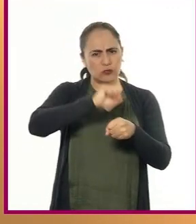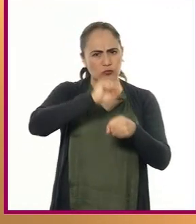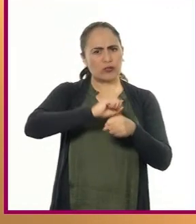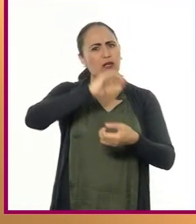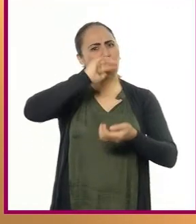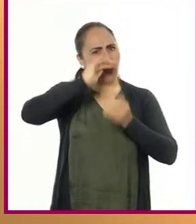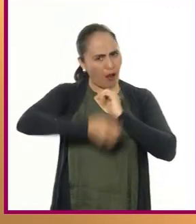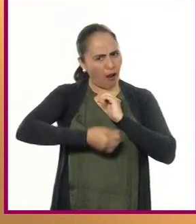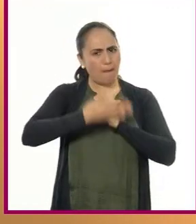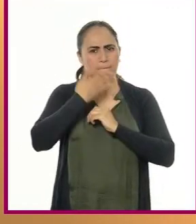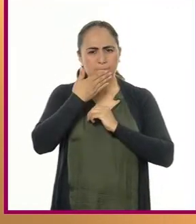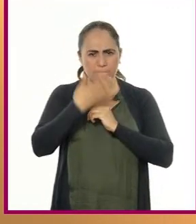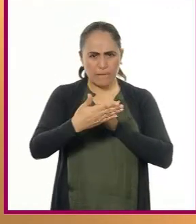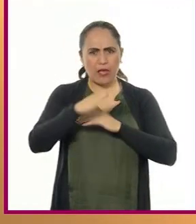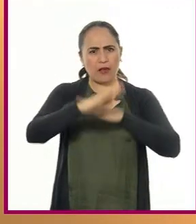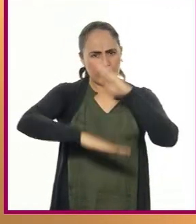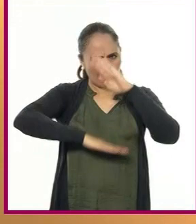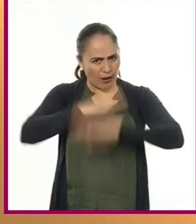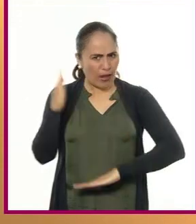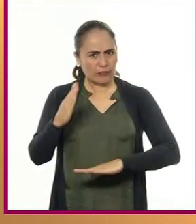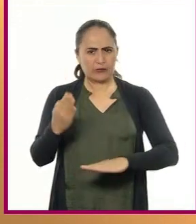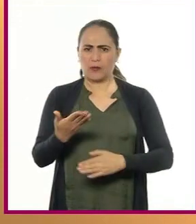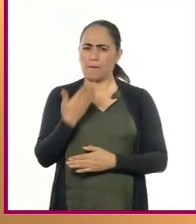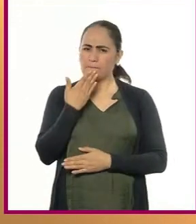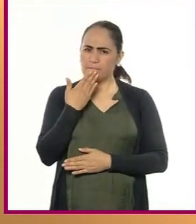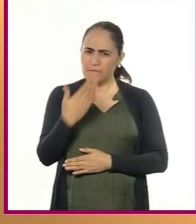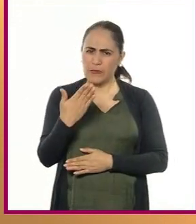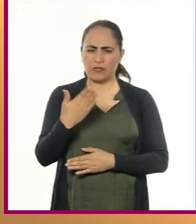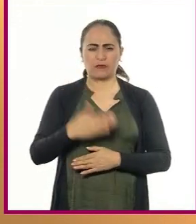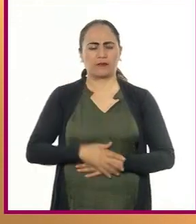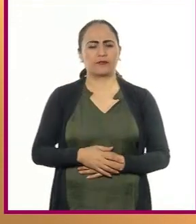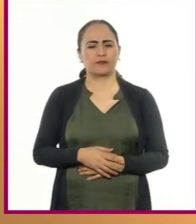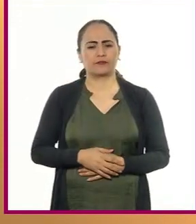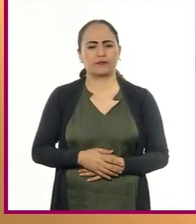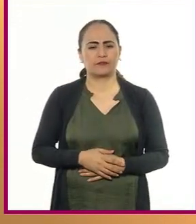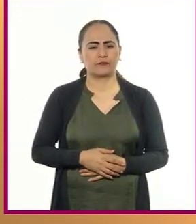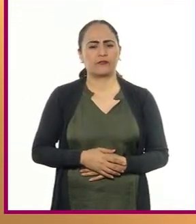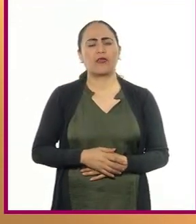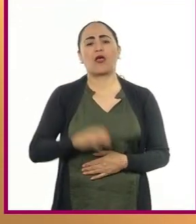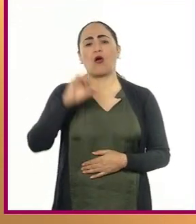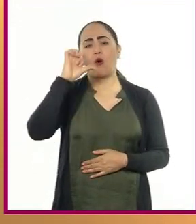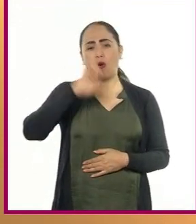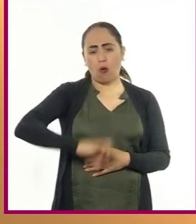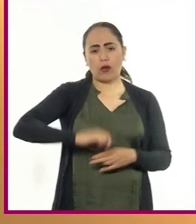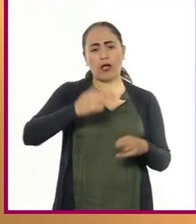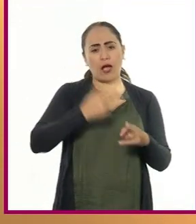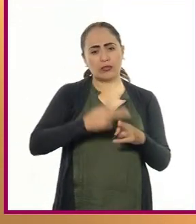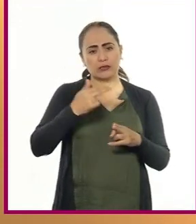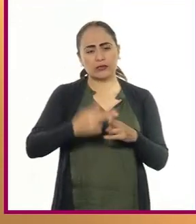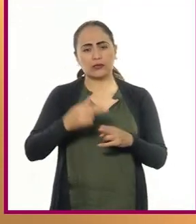primaria y secundaria de calidad, desde hoy hasta el año 2030.